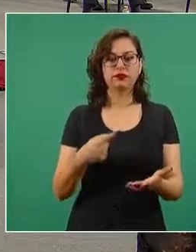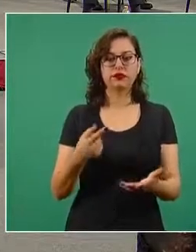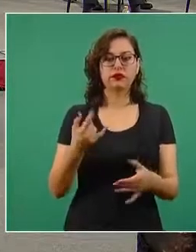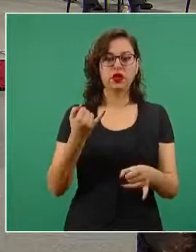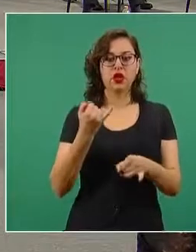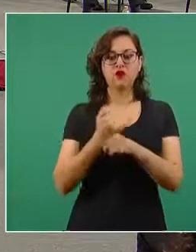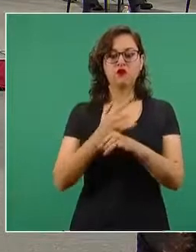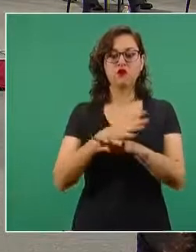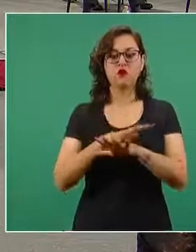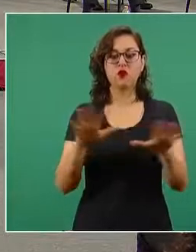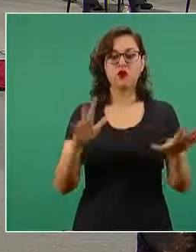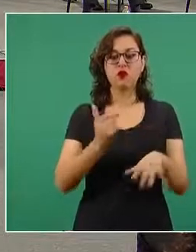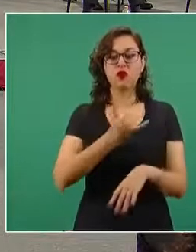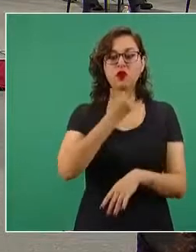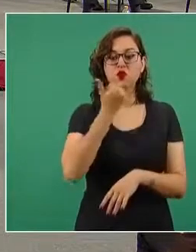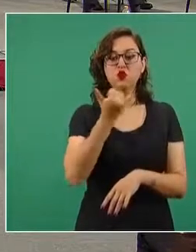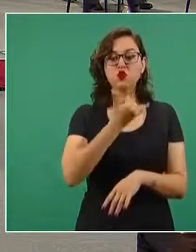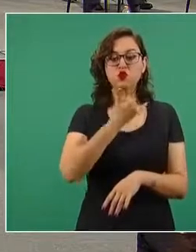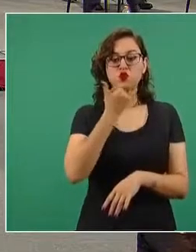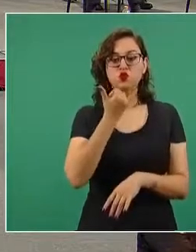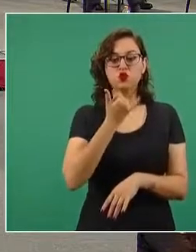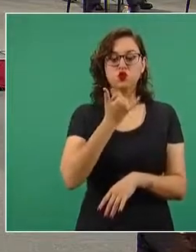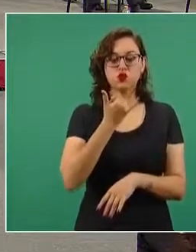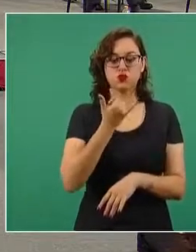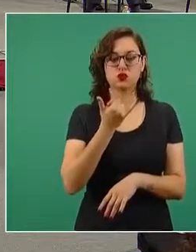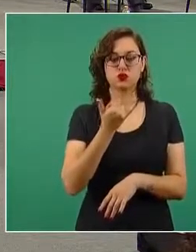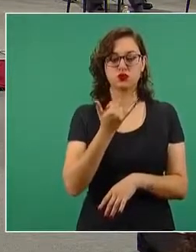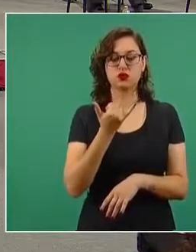informe errático,